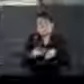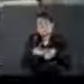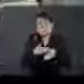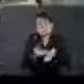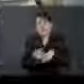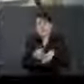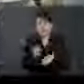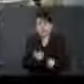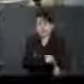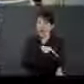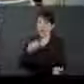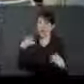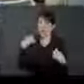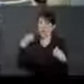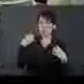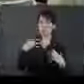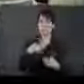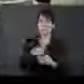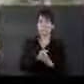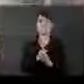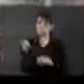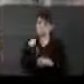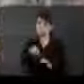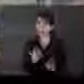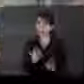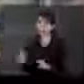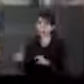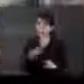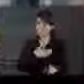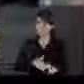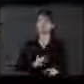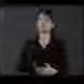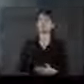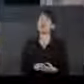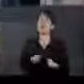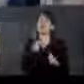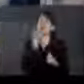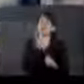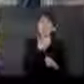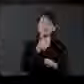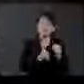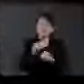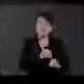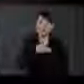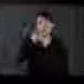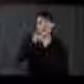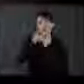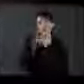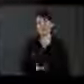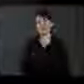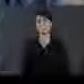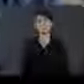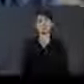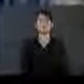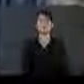Sorry, me atrasé un poquito. Se me alargó el entrenamiento. Llegaste justo. Sí, cortita ya. Casualita.